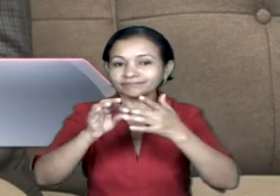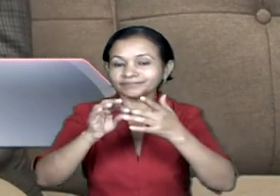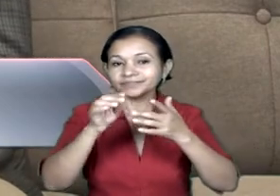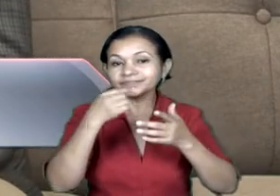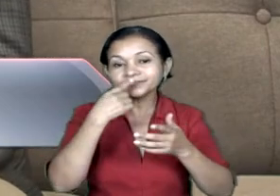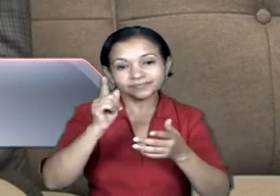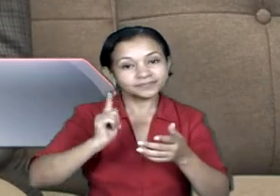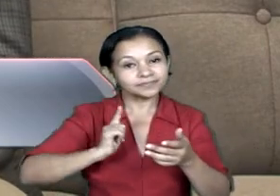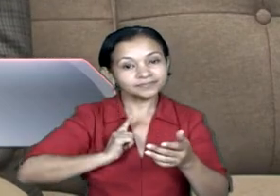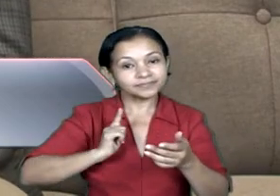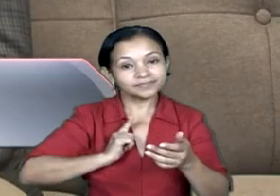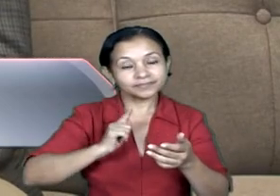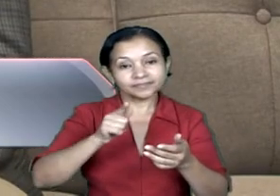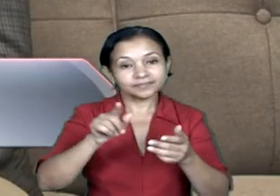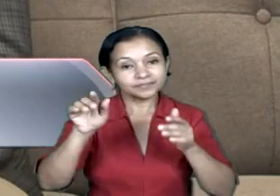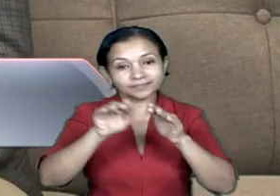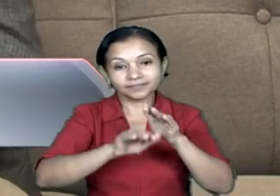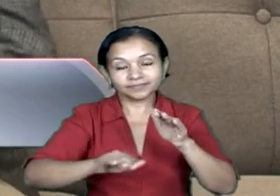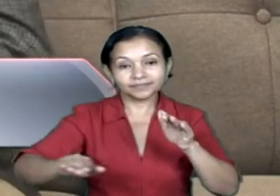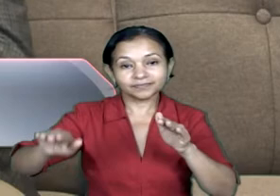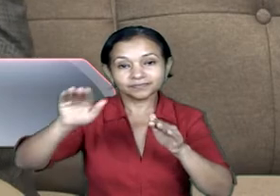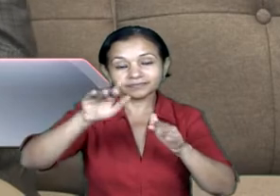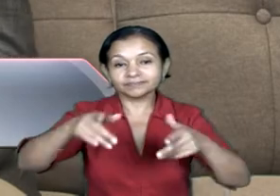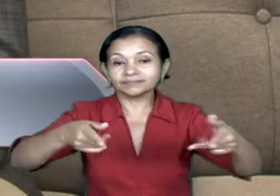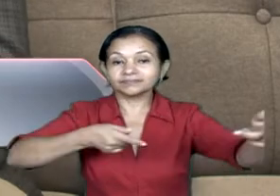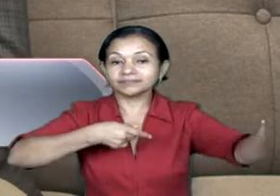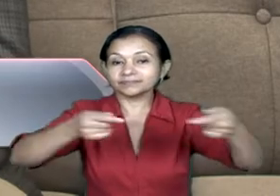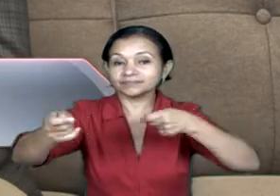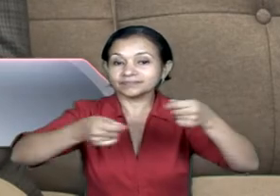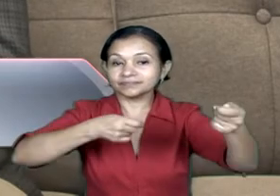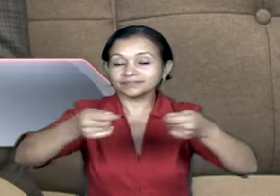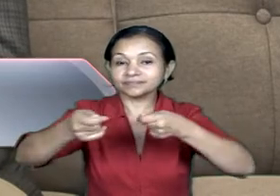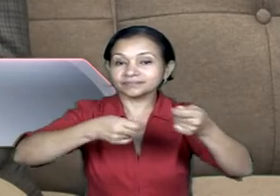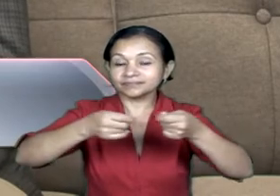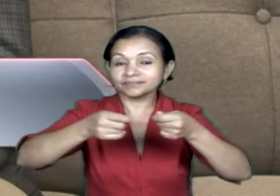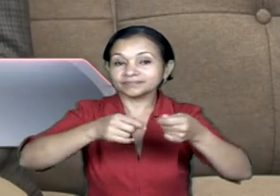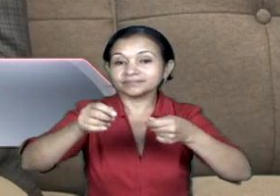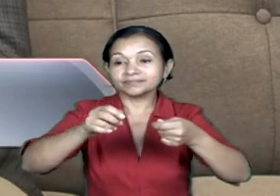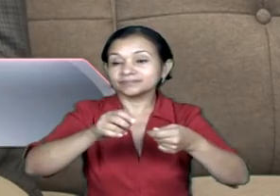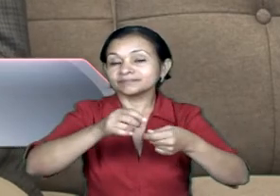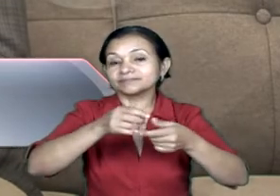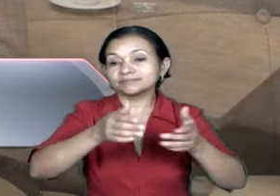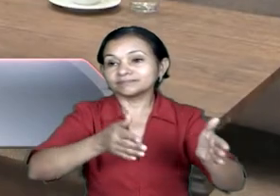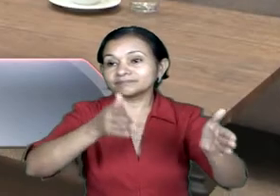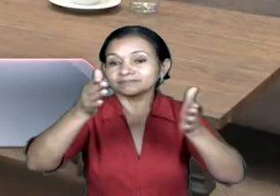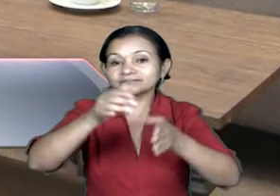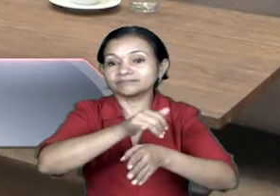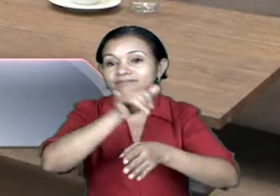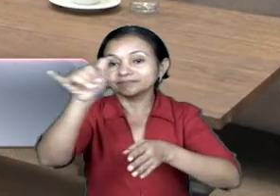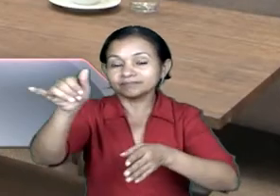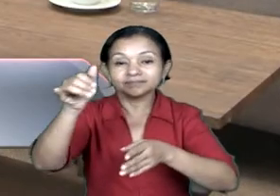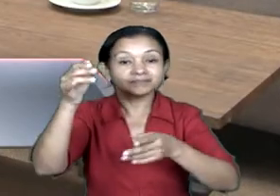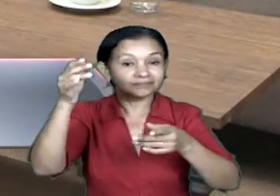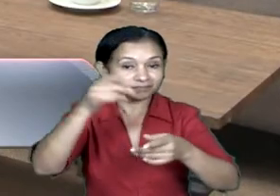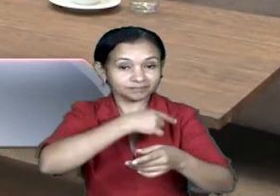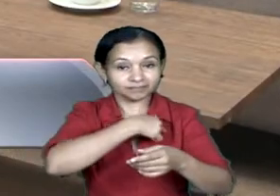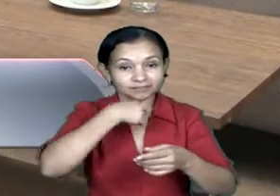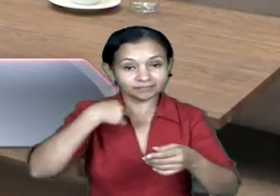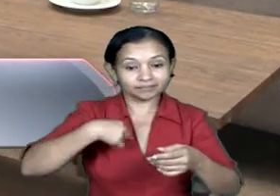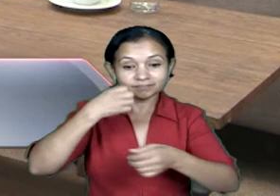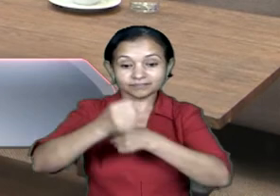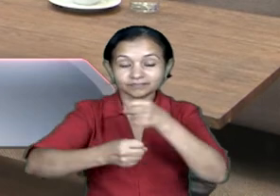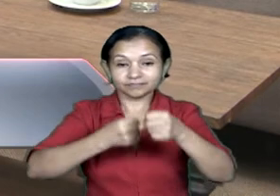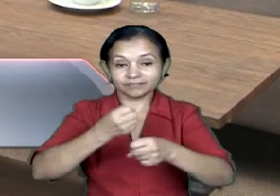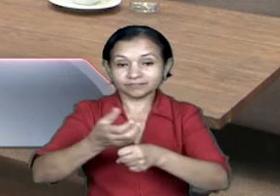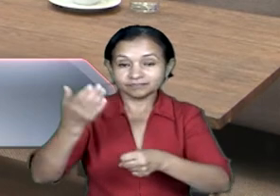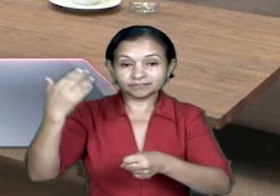aumentar más exportaciones de pepino de mar. El año pasado